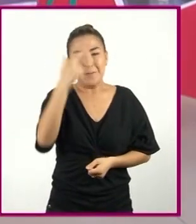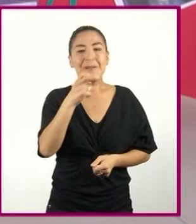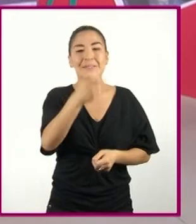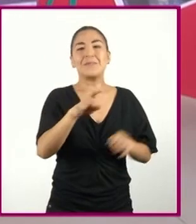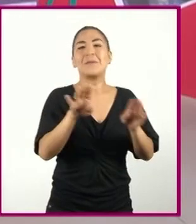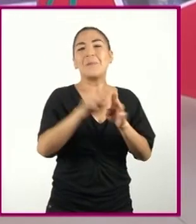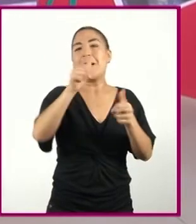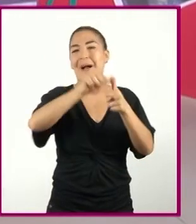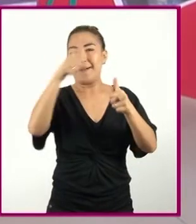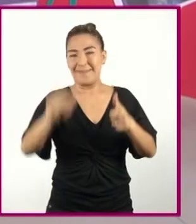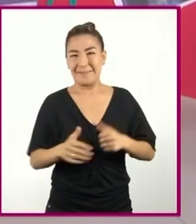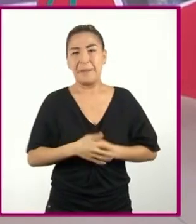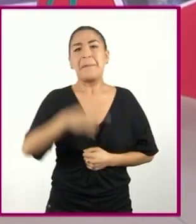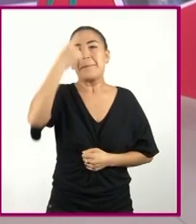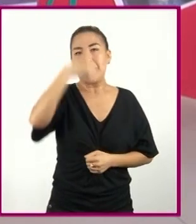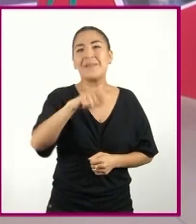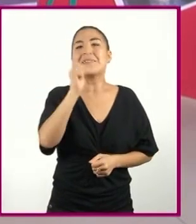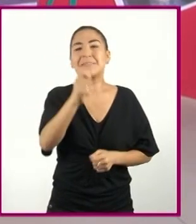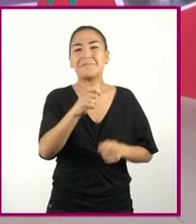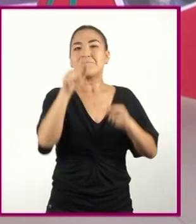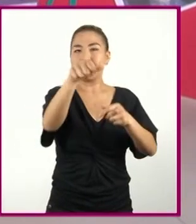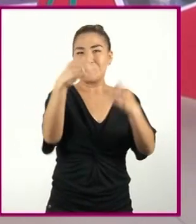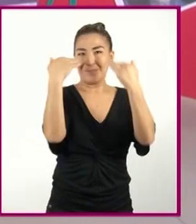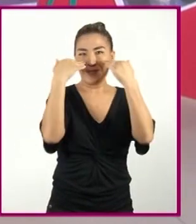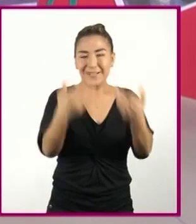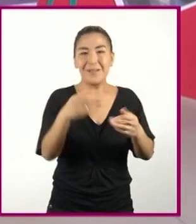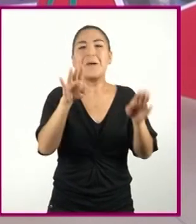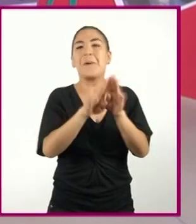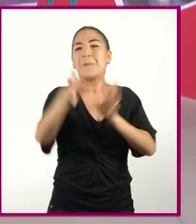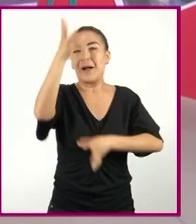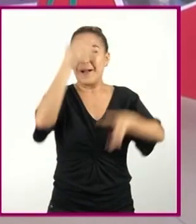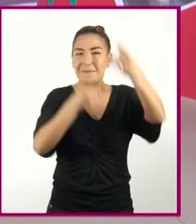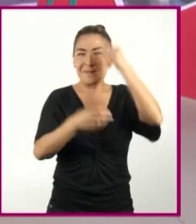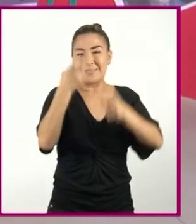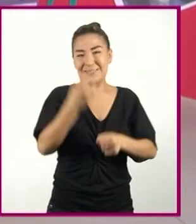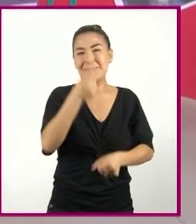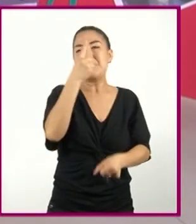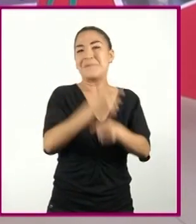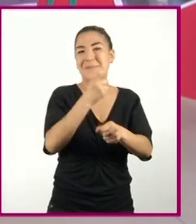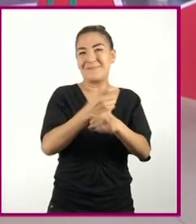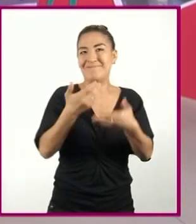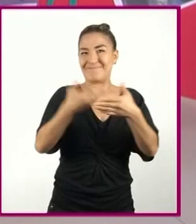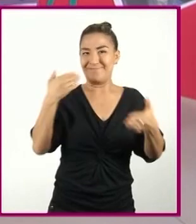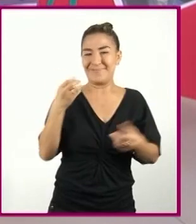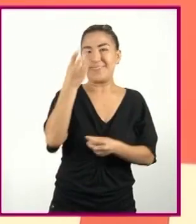entre las artes, para que quede el testimonio de sus aprendizajes del primer periodo.